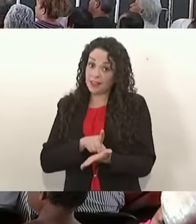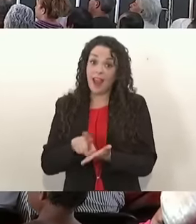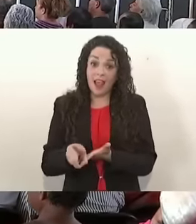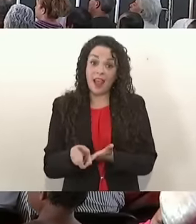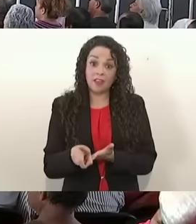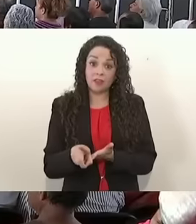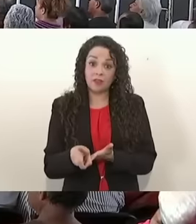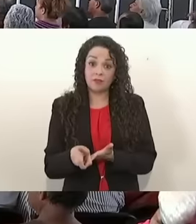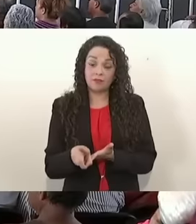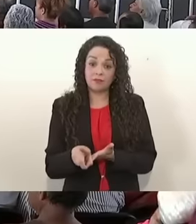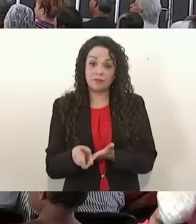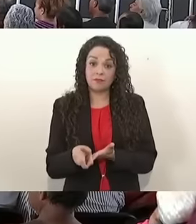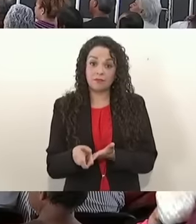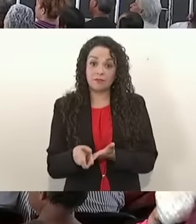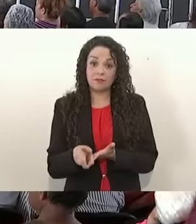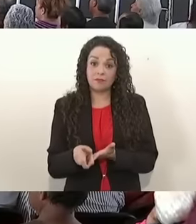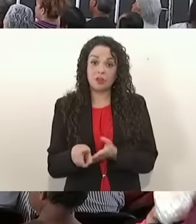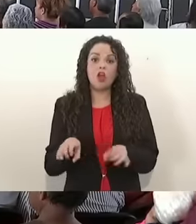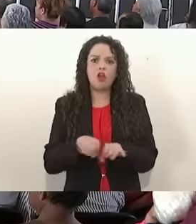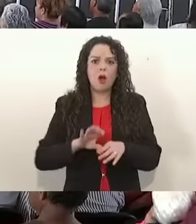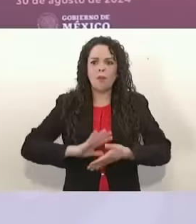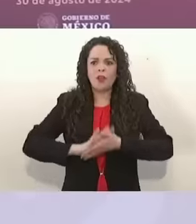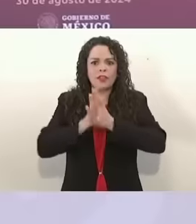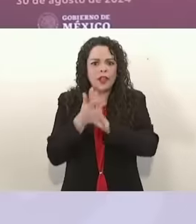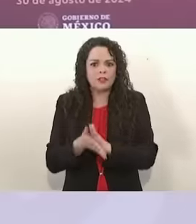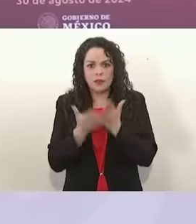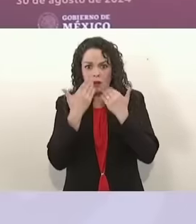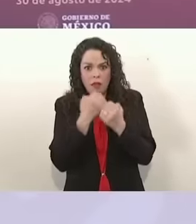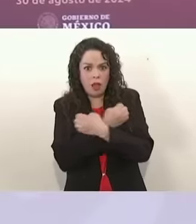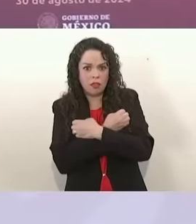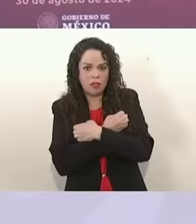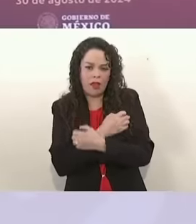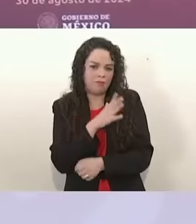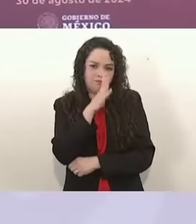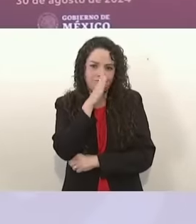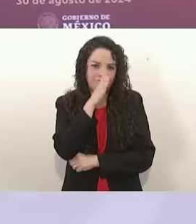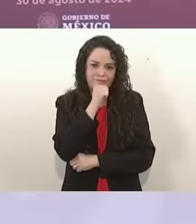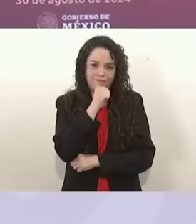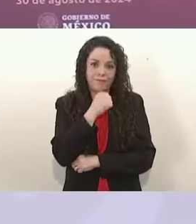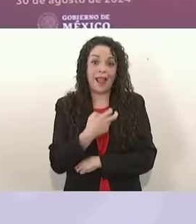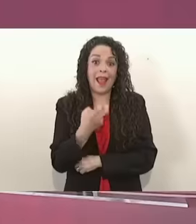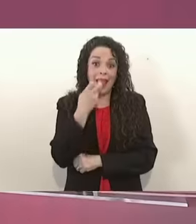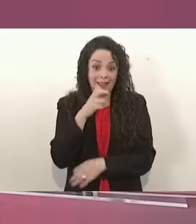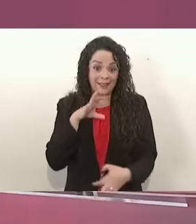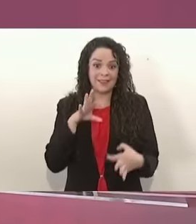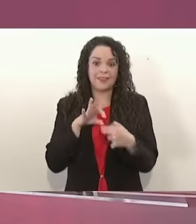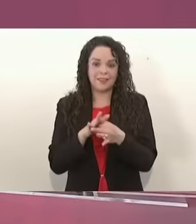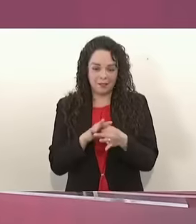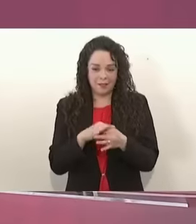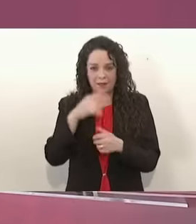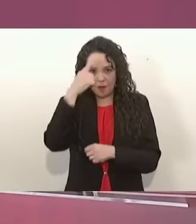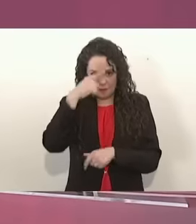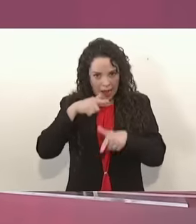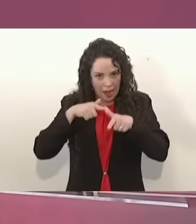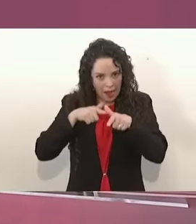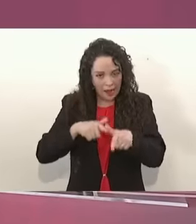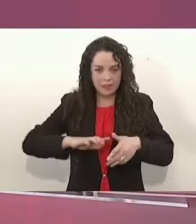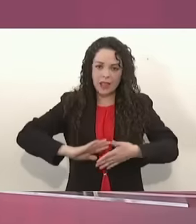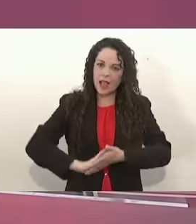hay transformación. De eso se trata también la cuarta transformación de la vida pública.